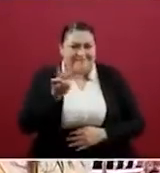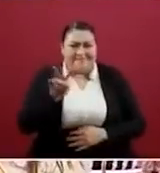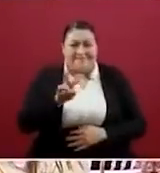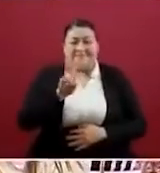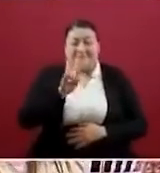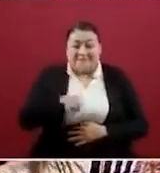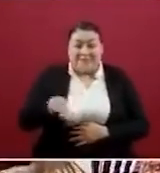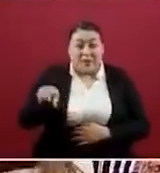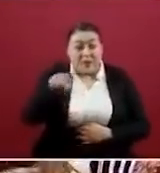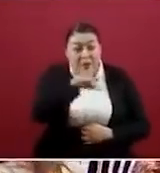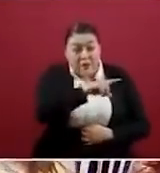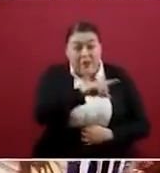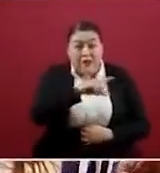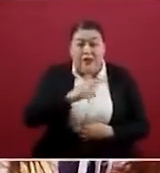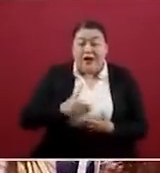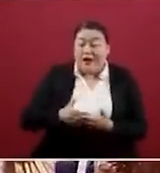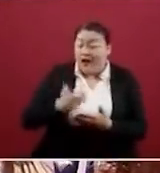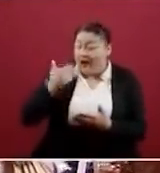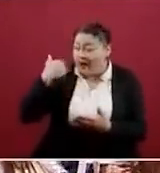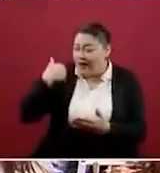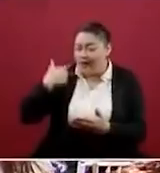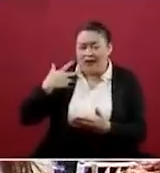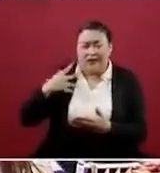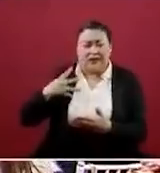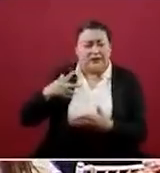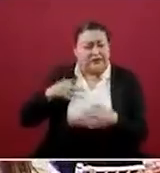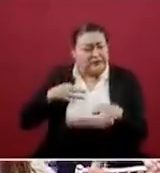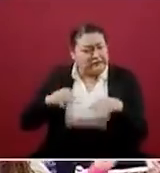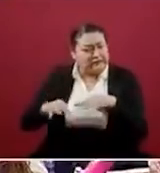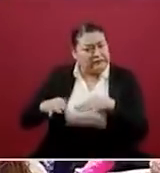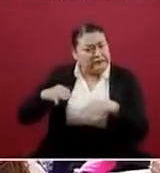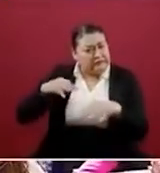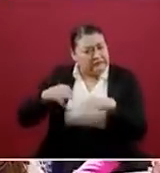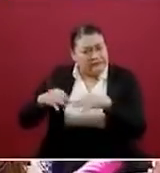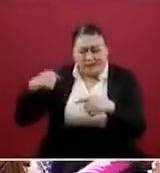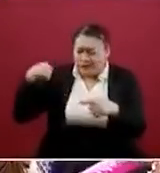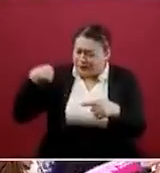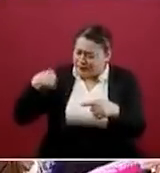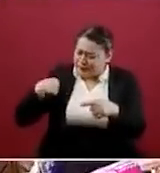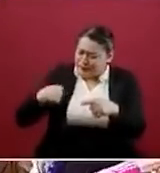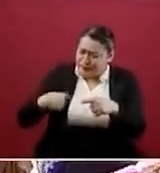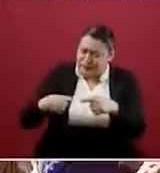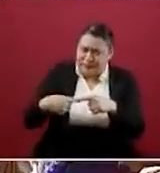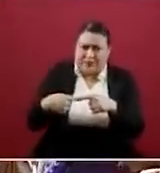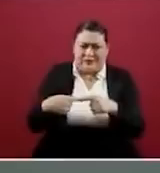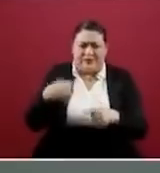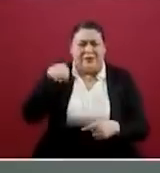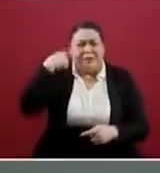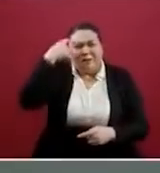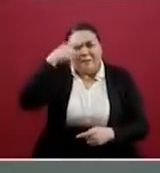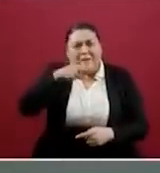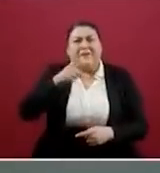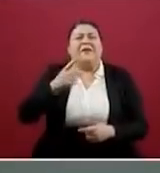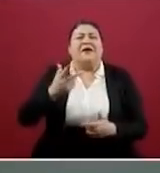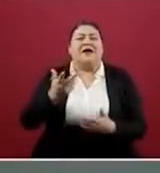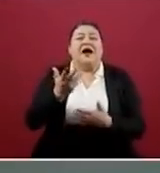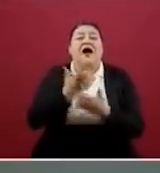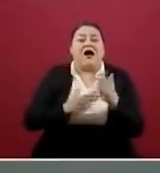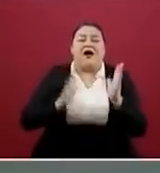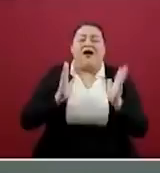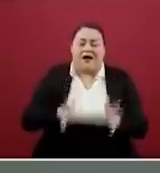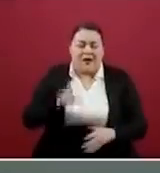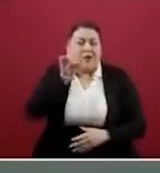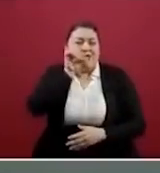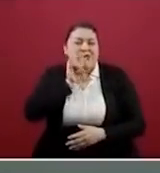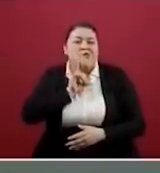en el largo camino que hemos recorrido para lograr el reconocimiento a nuestros